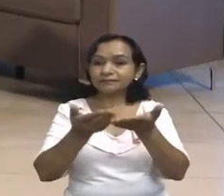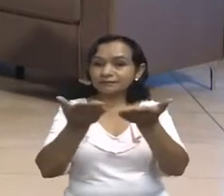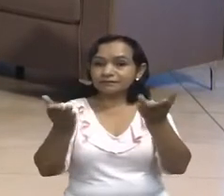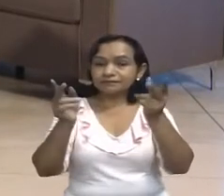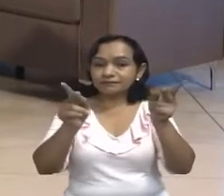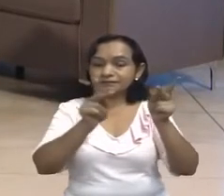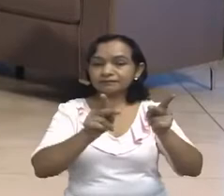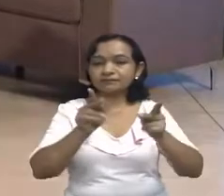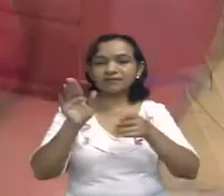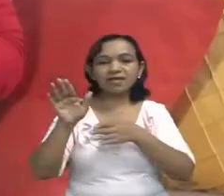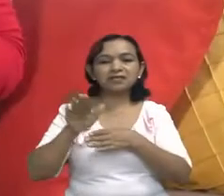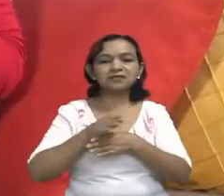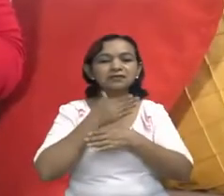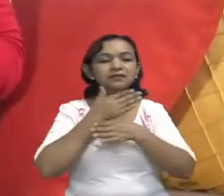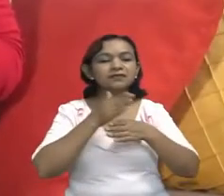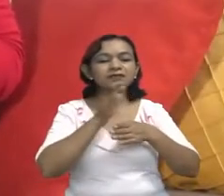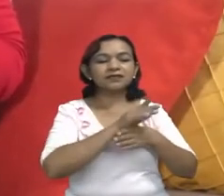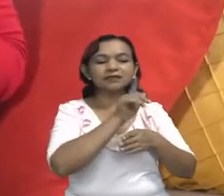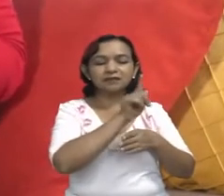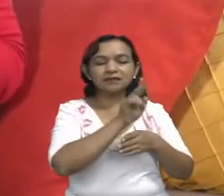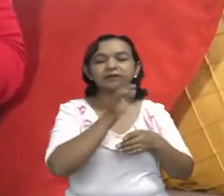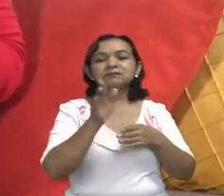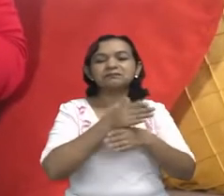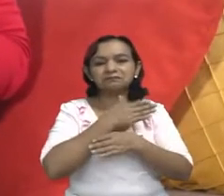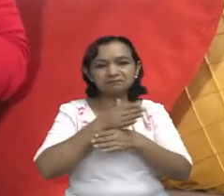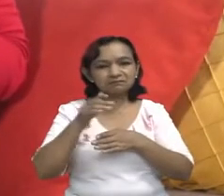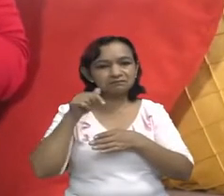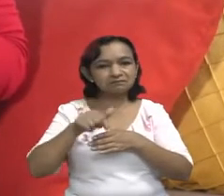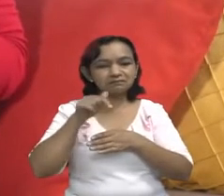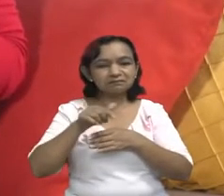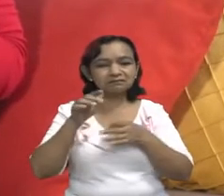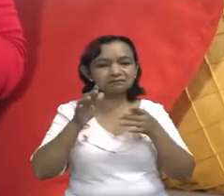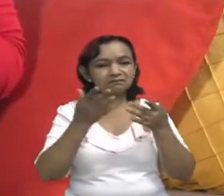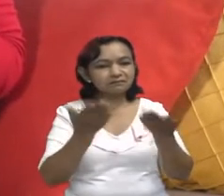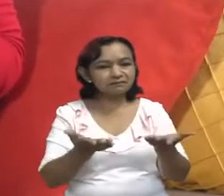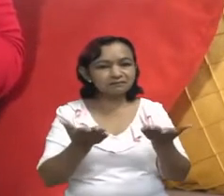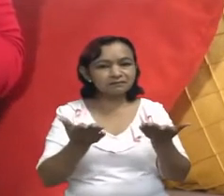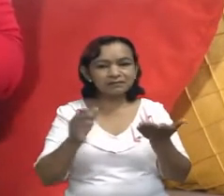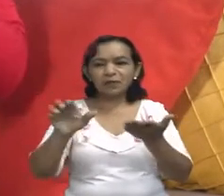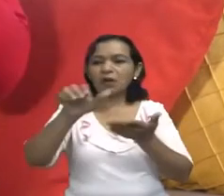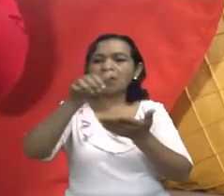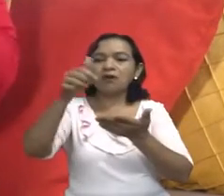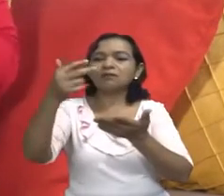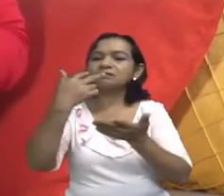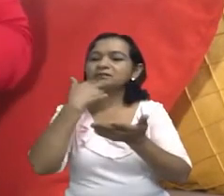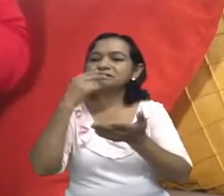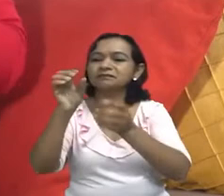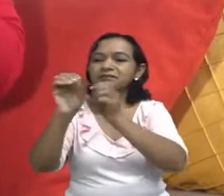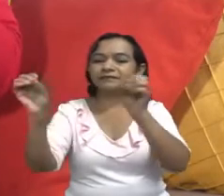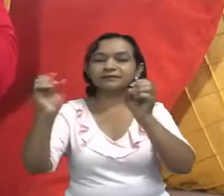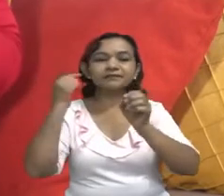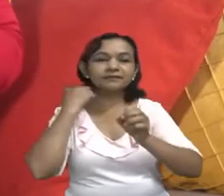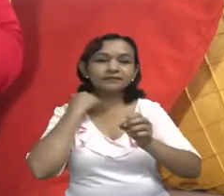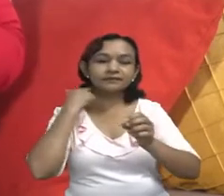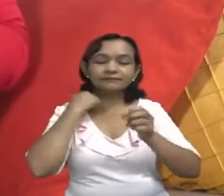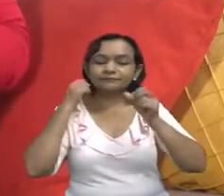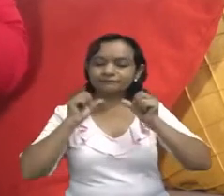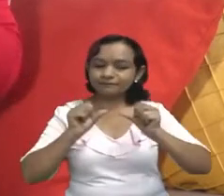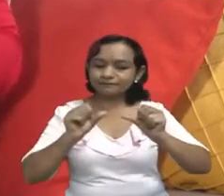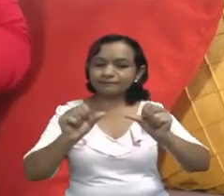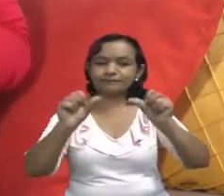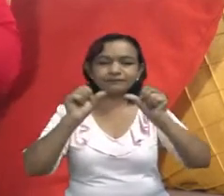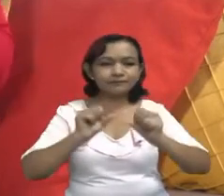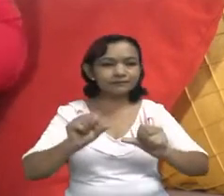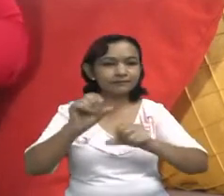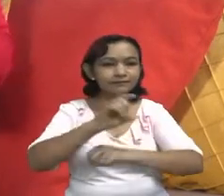nos hemos distinguido del resto de canales, ¿no? Porque siempre ha habido esa constancia. No hay